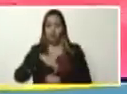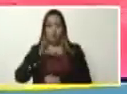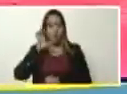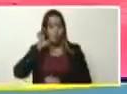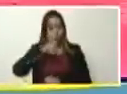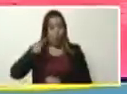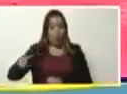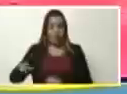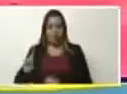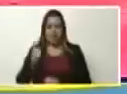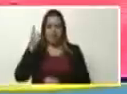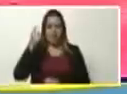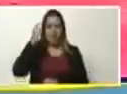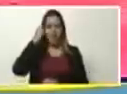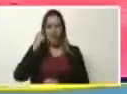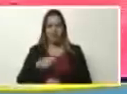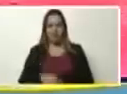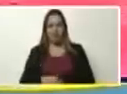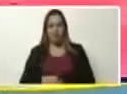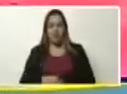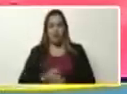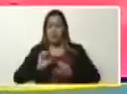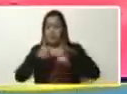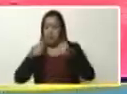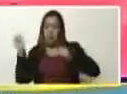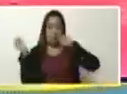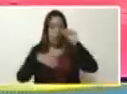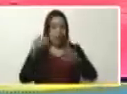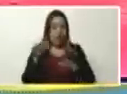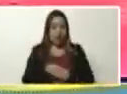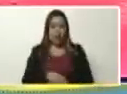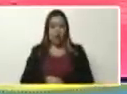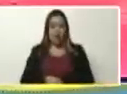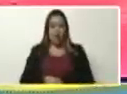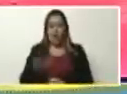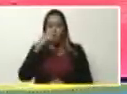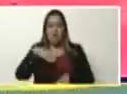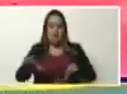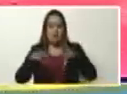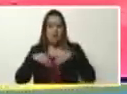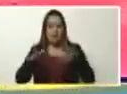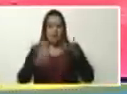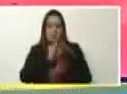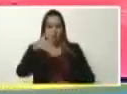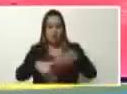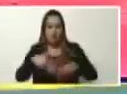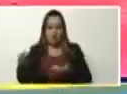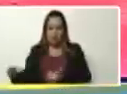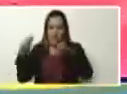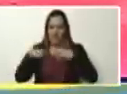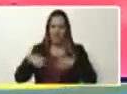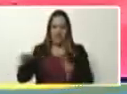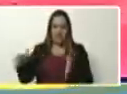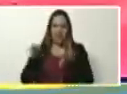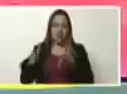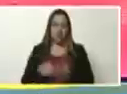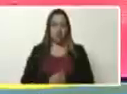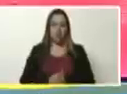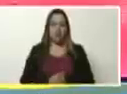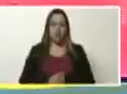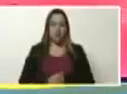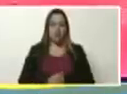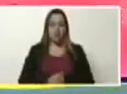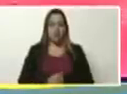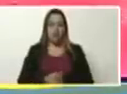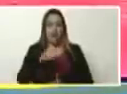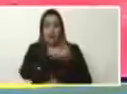día nos declararon guarimba para no reconocer los resultados electorales que nos daban la victoria aquel